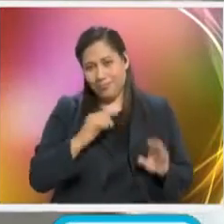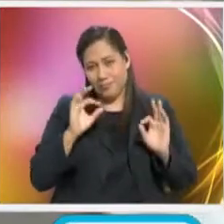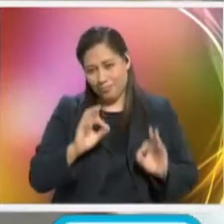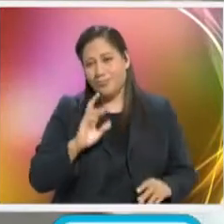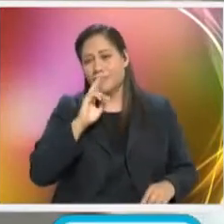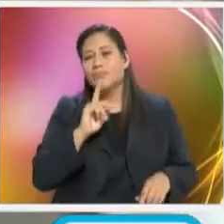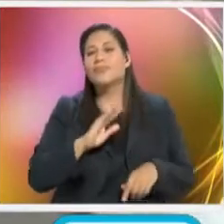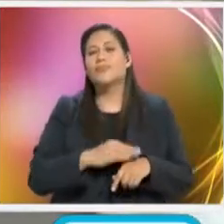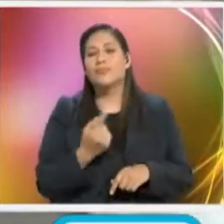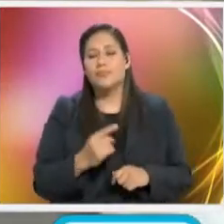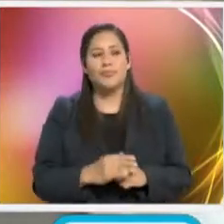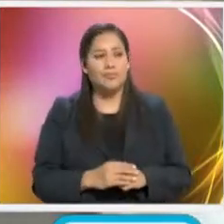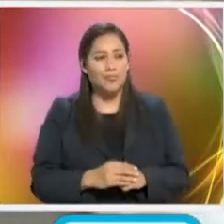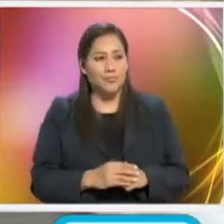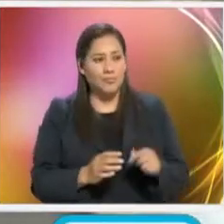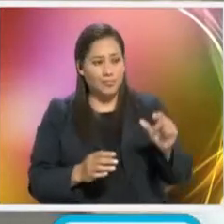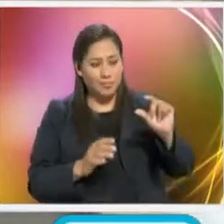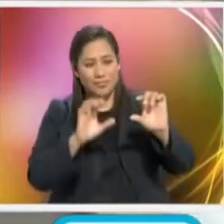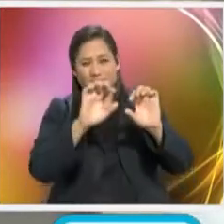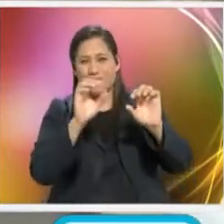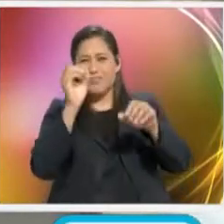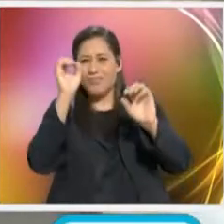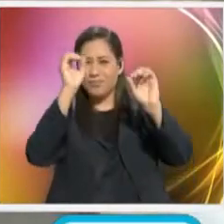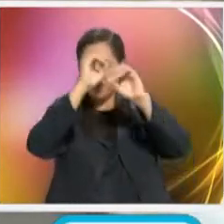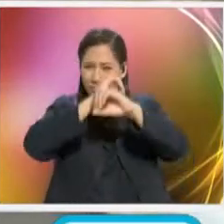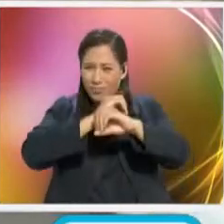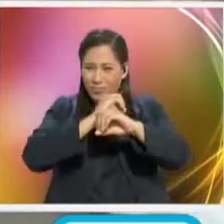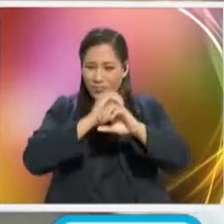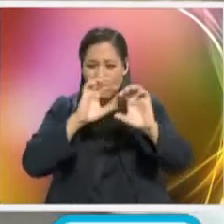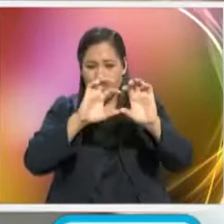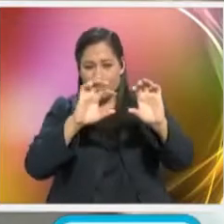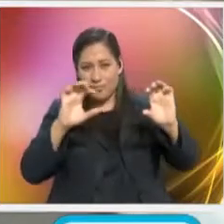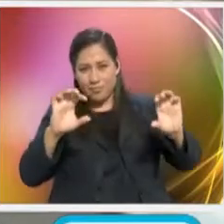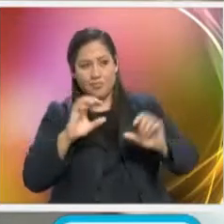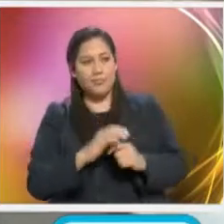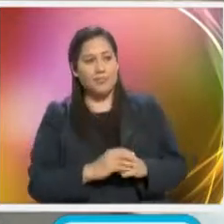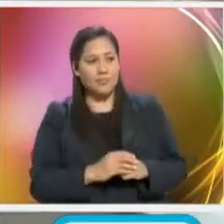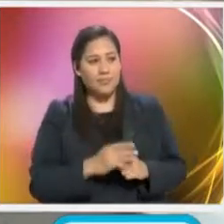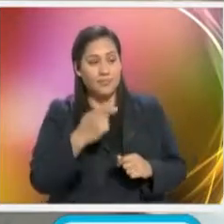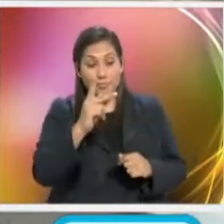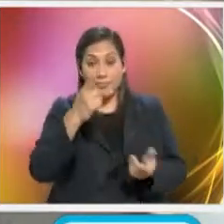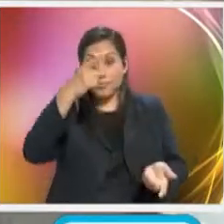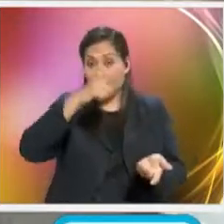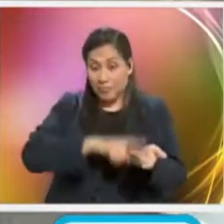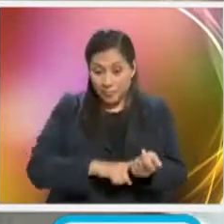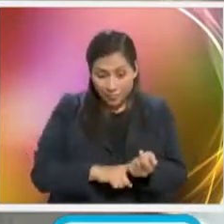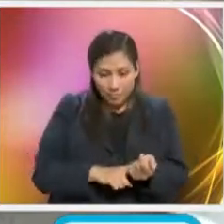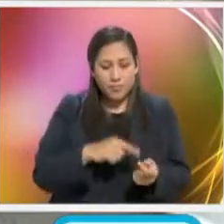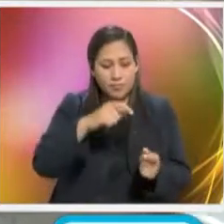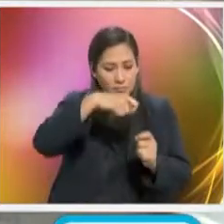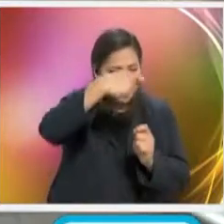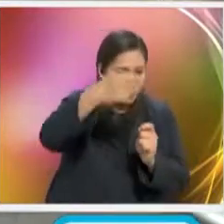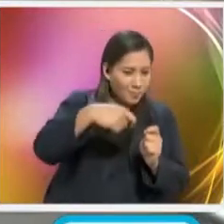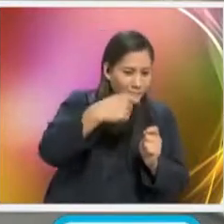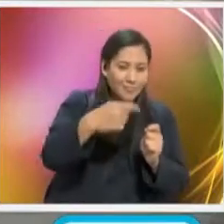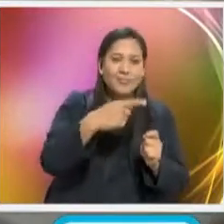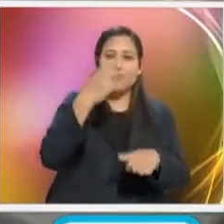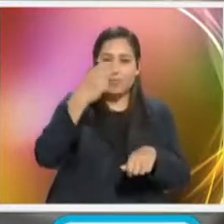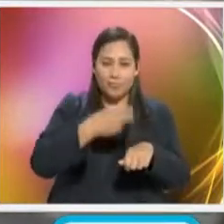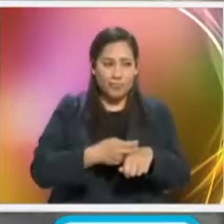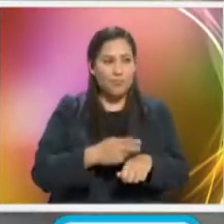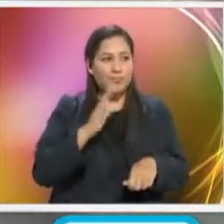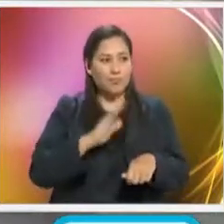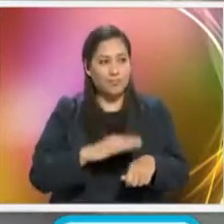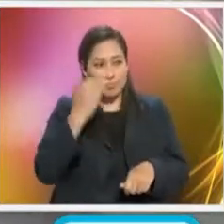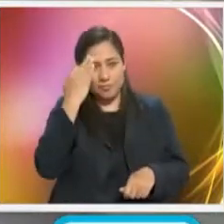porque se va poniendo más oscura la cáscara. Pero por lo de dentro no. adentro no, lo de adentro queda mucho más fresco y dura mucho más